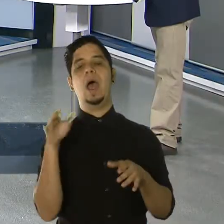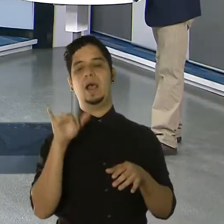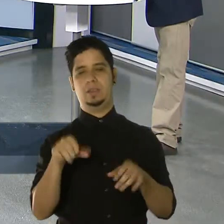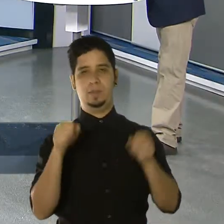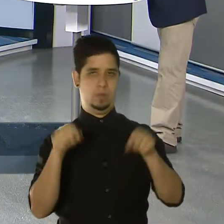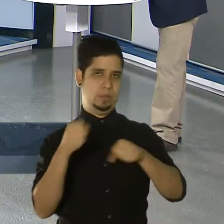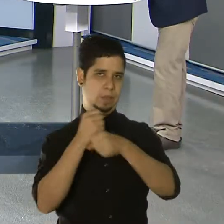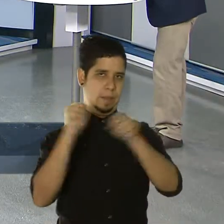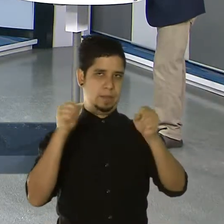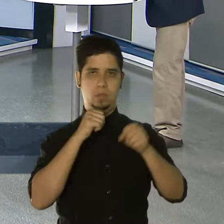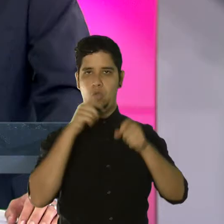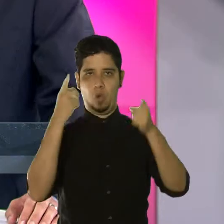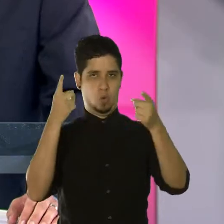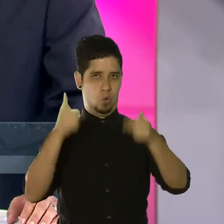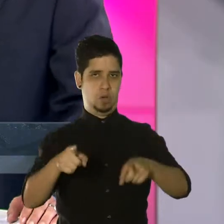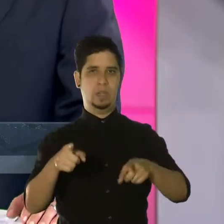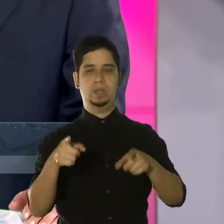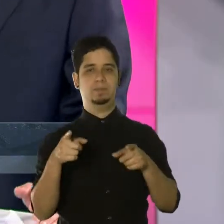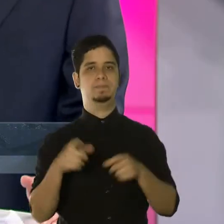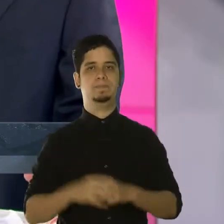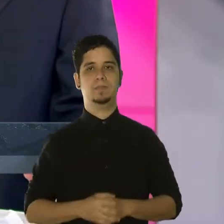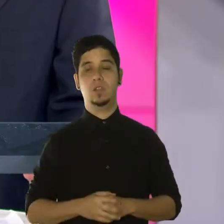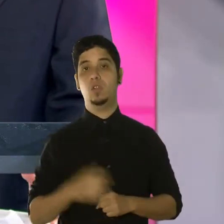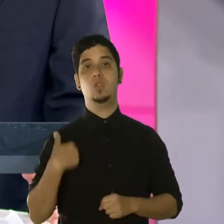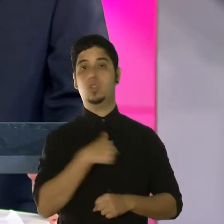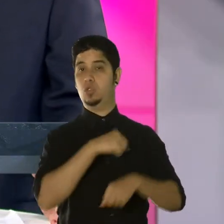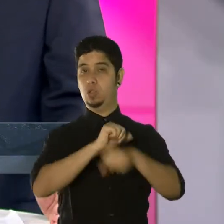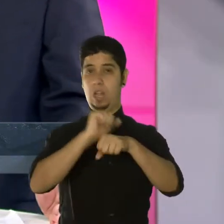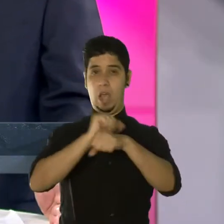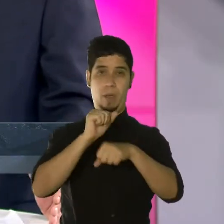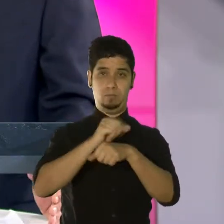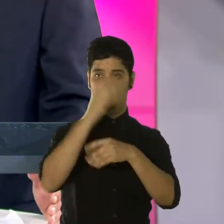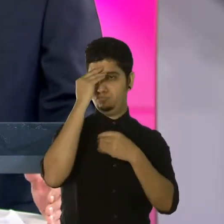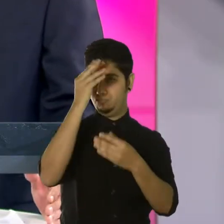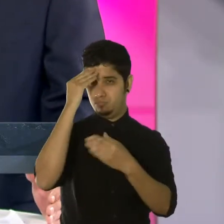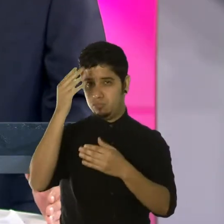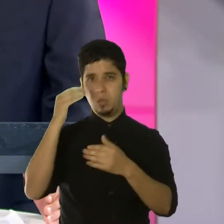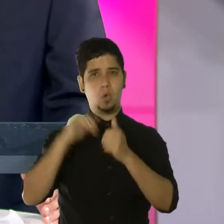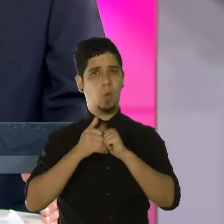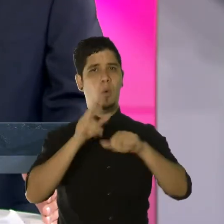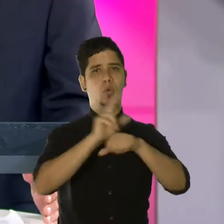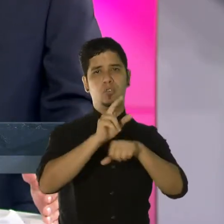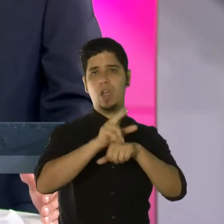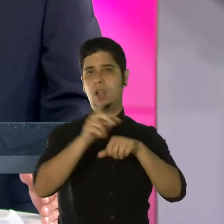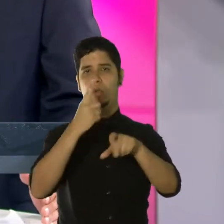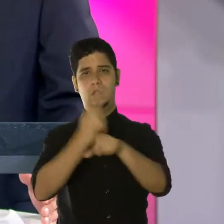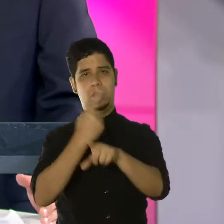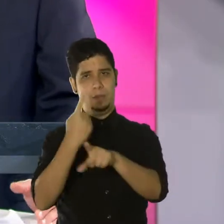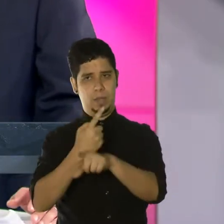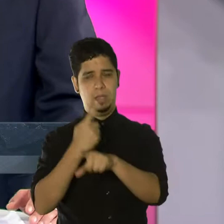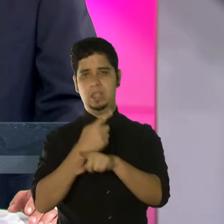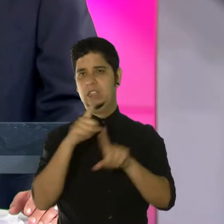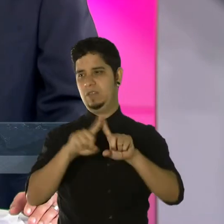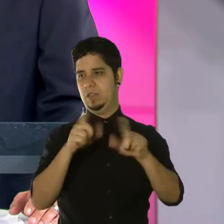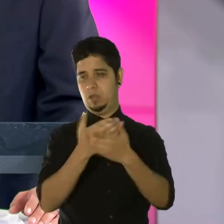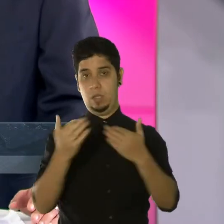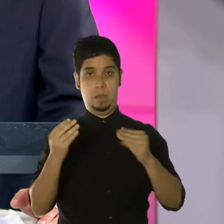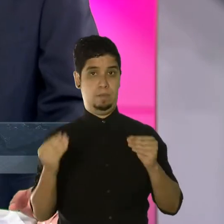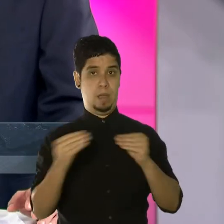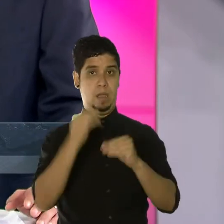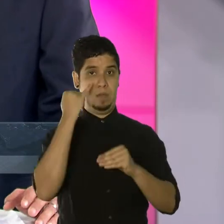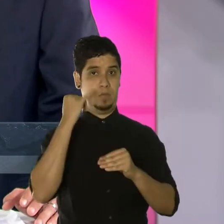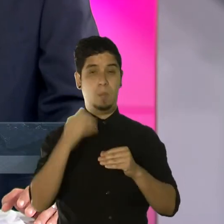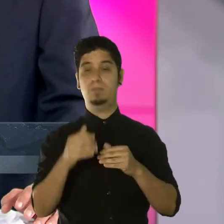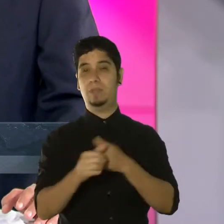una responsabilidad de nosotros aquí en Noti6 orientar al público en el uso y manejo de los diferentes artículos, y más si son peligrosos. Y en